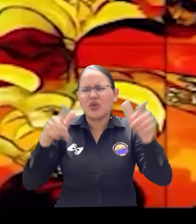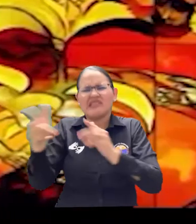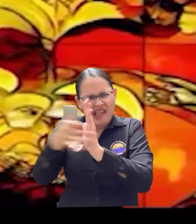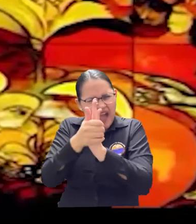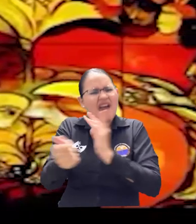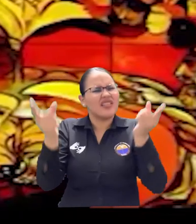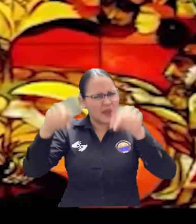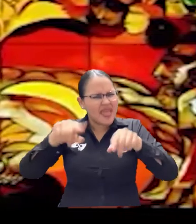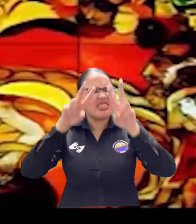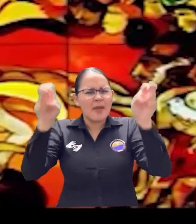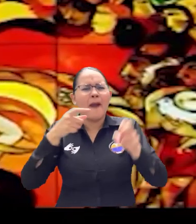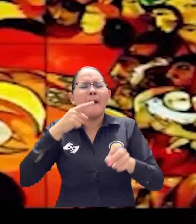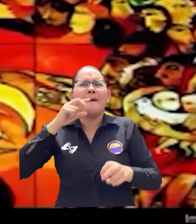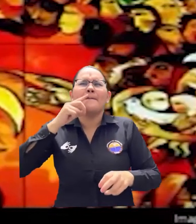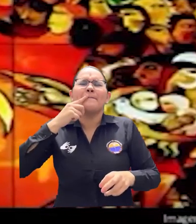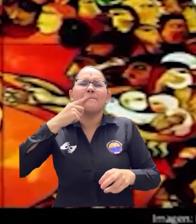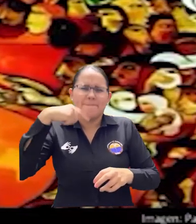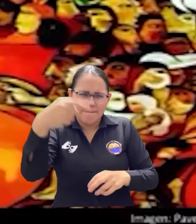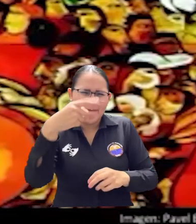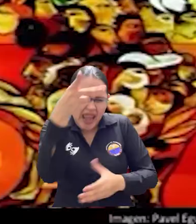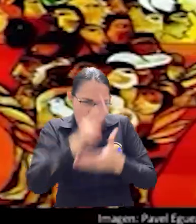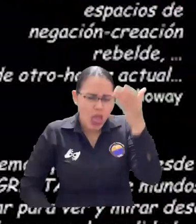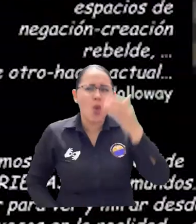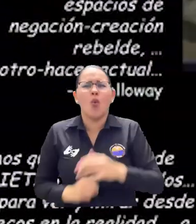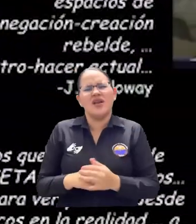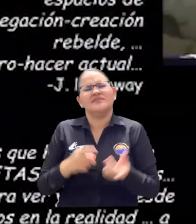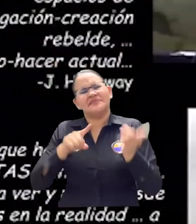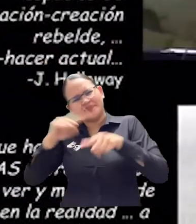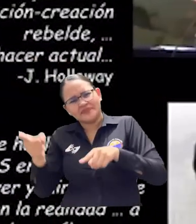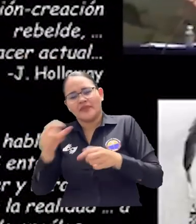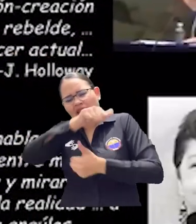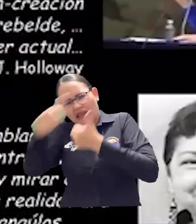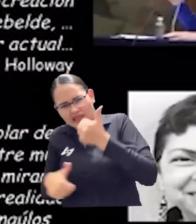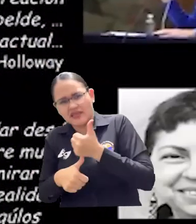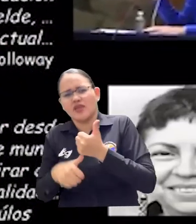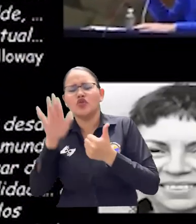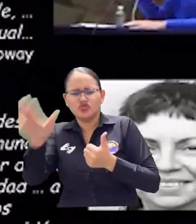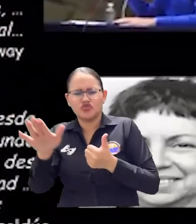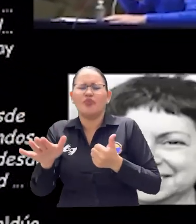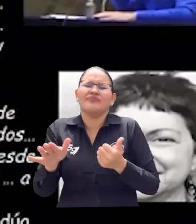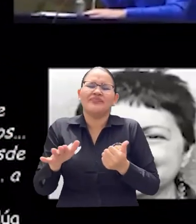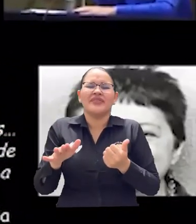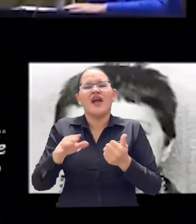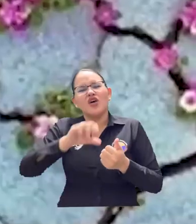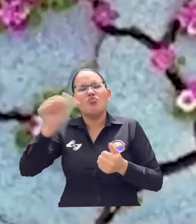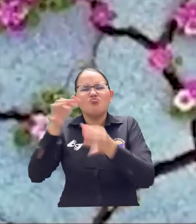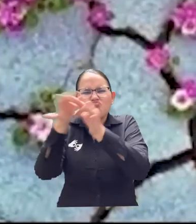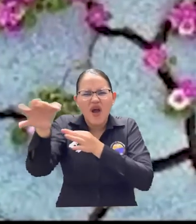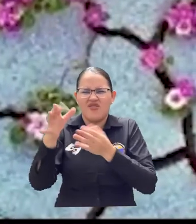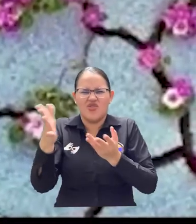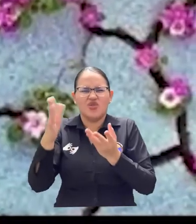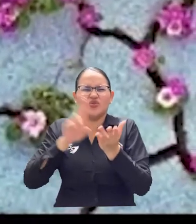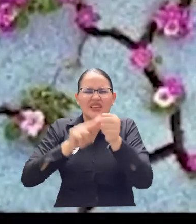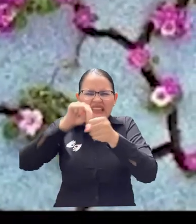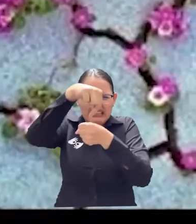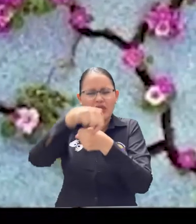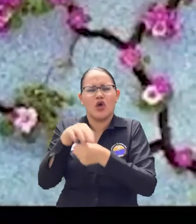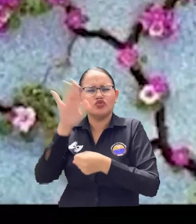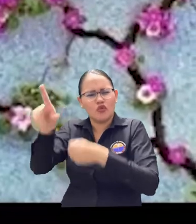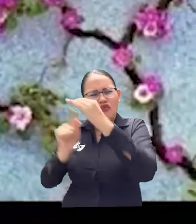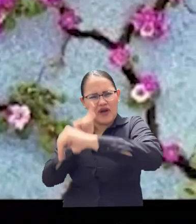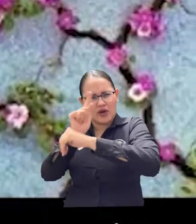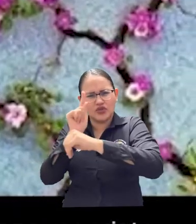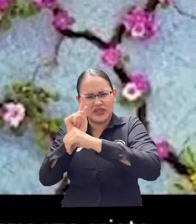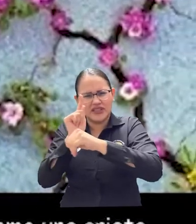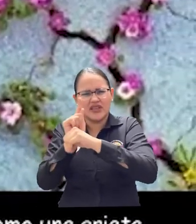en educación intercultural bilingüe, el doctor Jenner Yanes Ortiz, profesor asistente en el Departamento de Patrimonio de los Pueblos Indígenas de la Facultad de